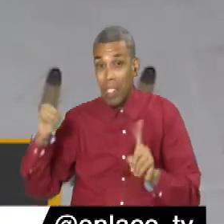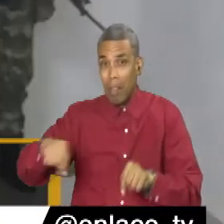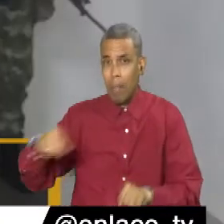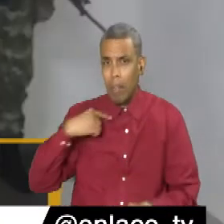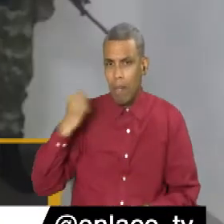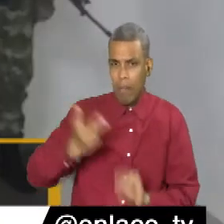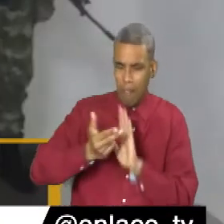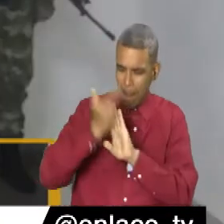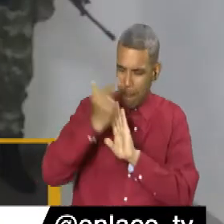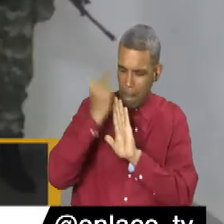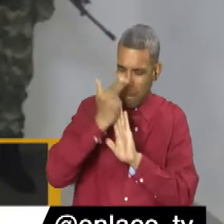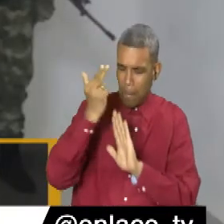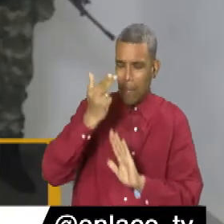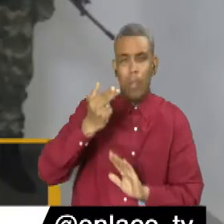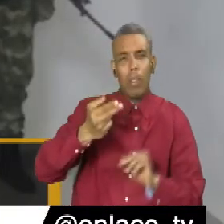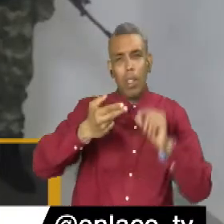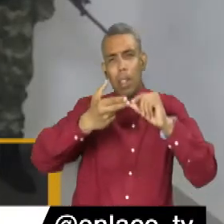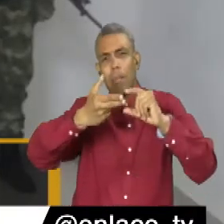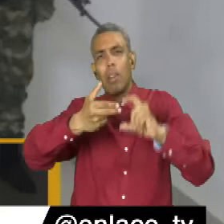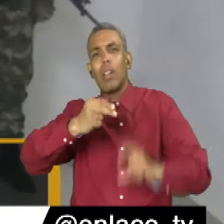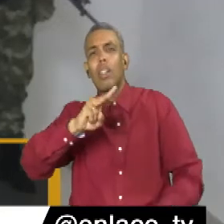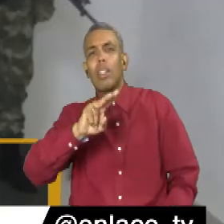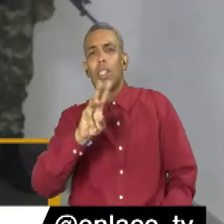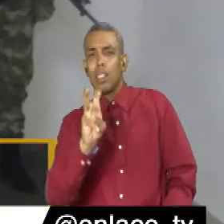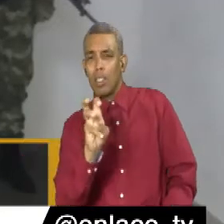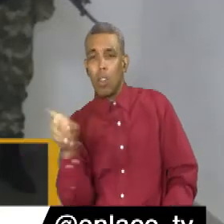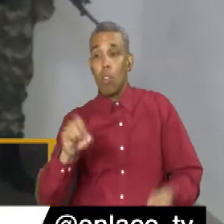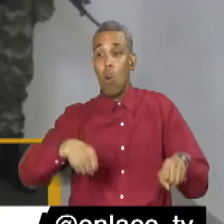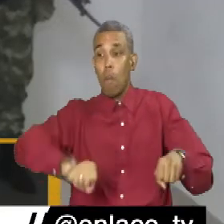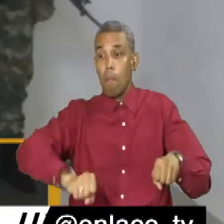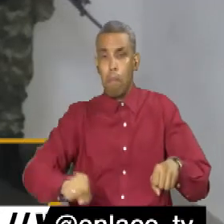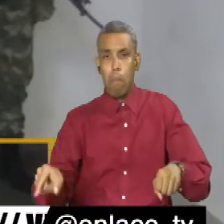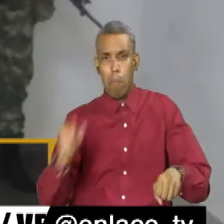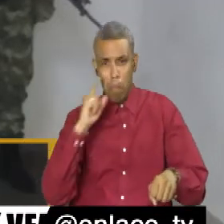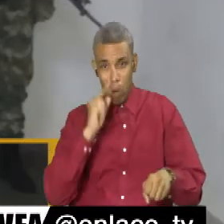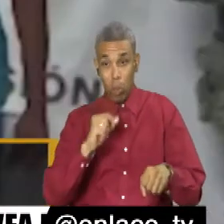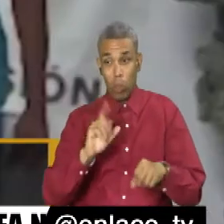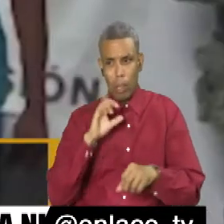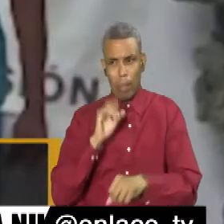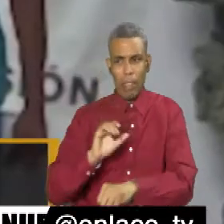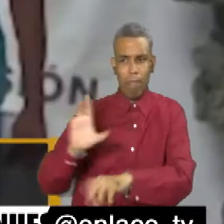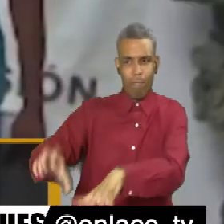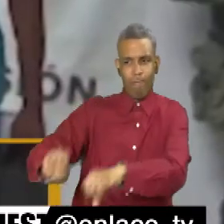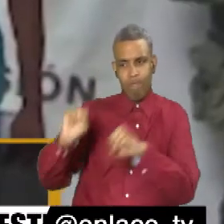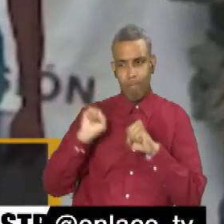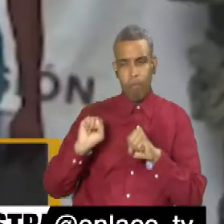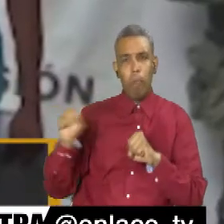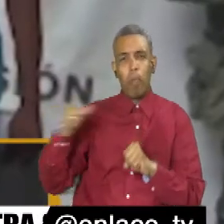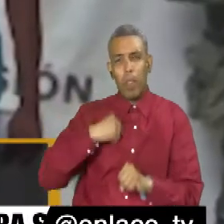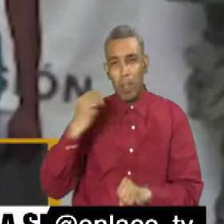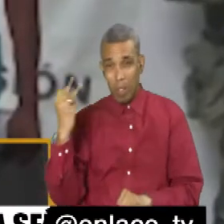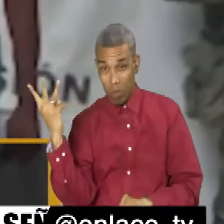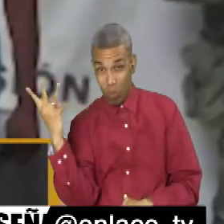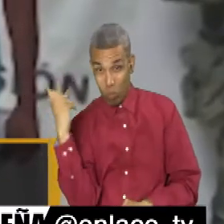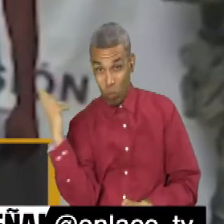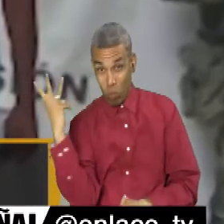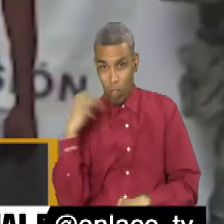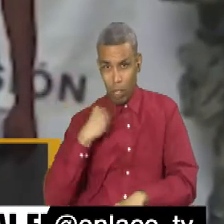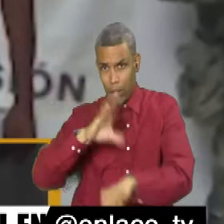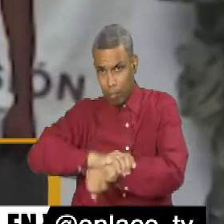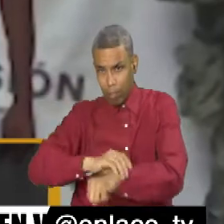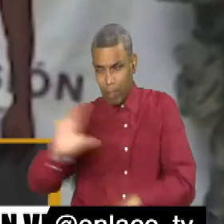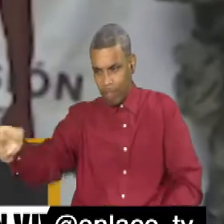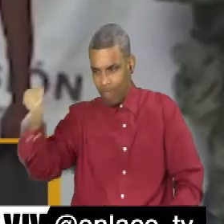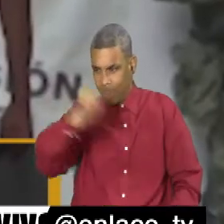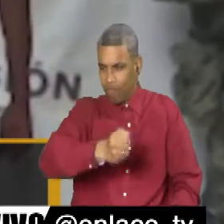cartuchos del mismo calibre y una moto marca Boxer 100. Estos sujetos fueron dejados a disposición de la autoridad competente y deberán responder por